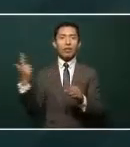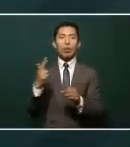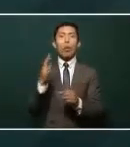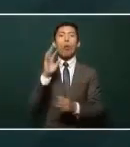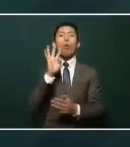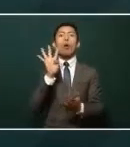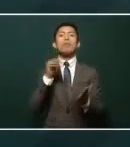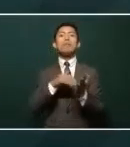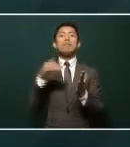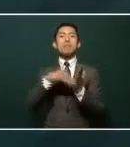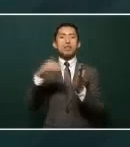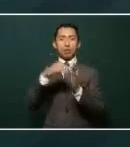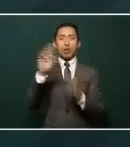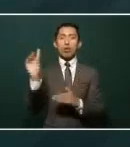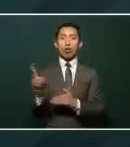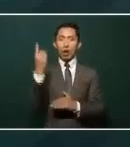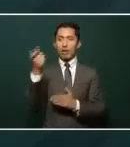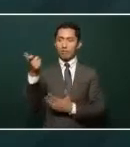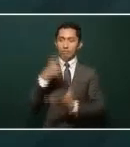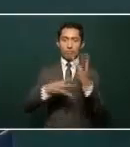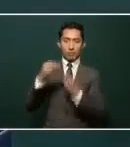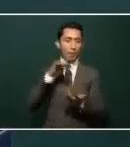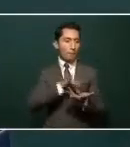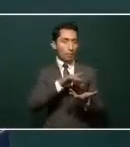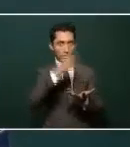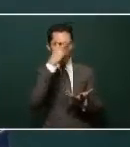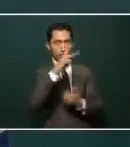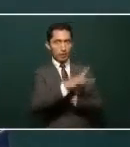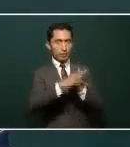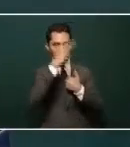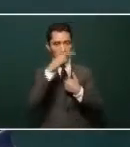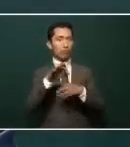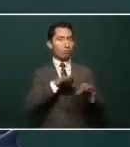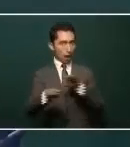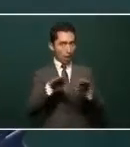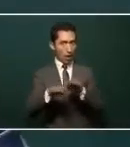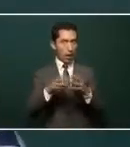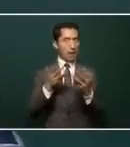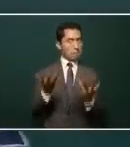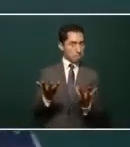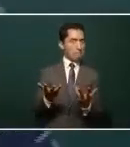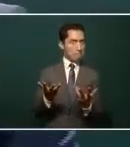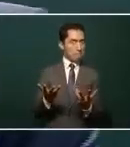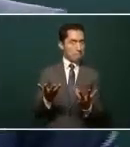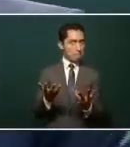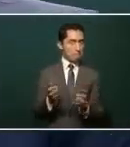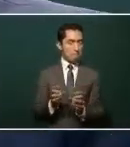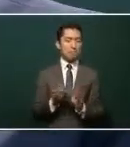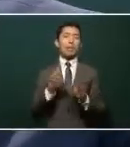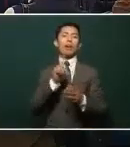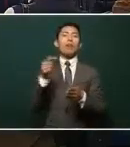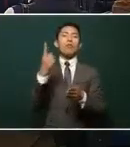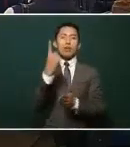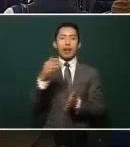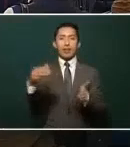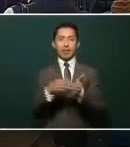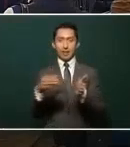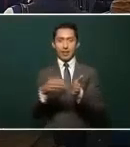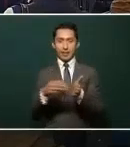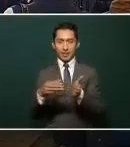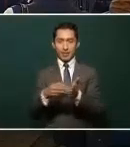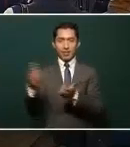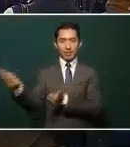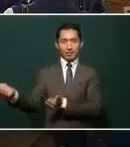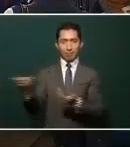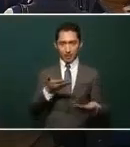de dólares 4 mil millones de dólares me manda una carta el